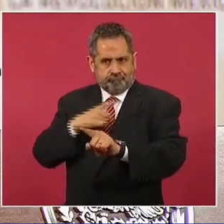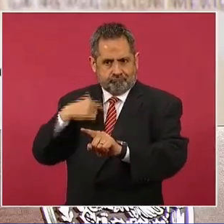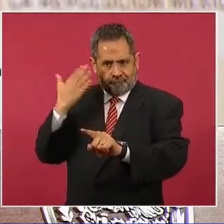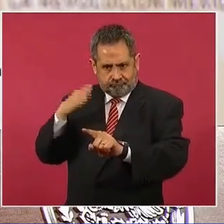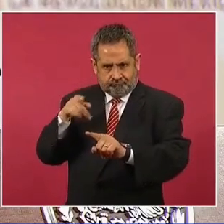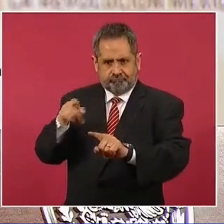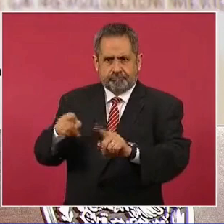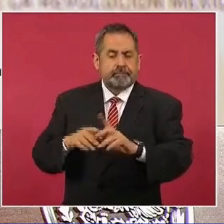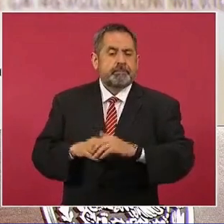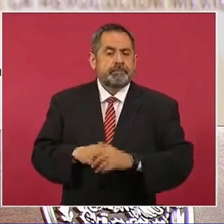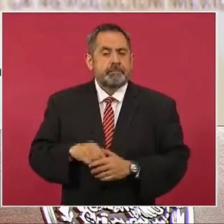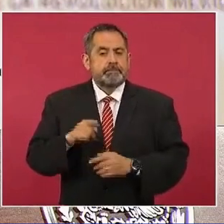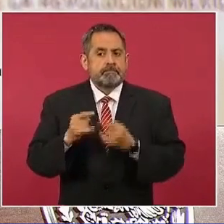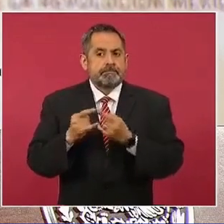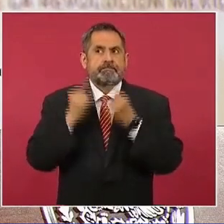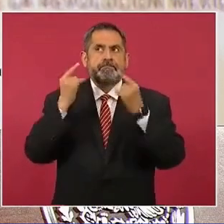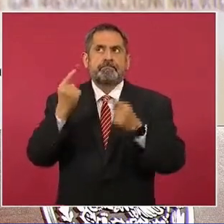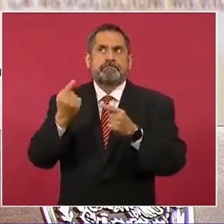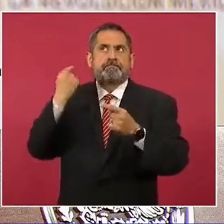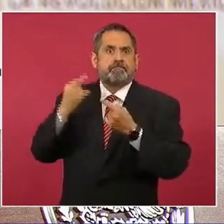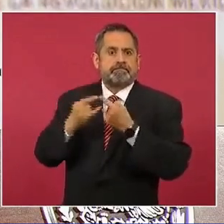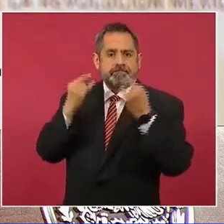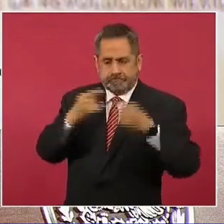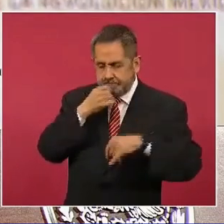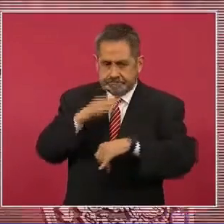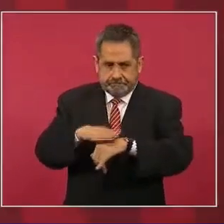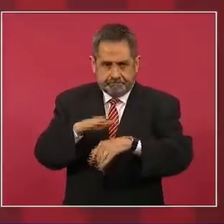Entonces, esa es una historia,